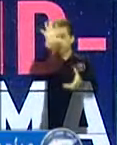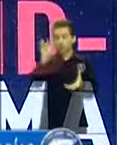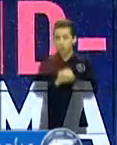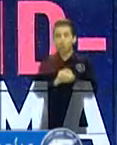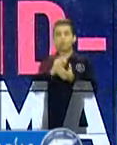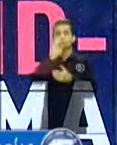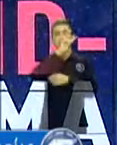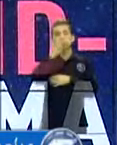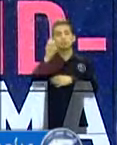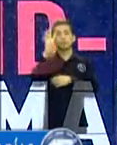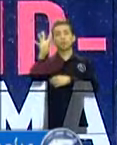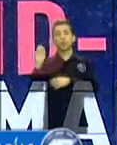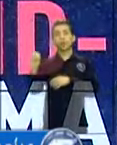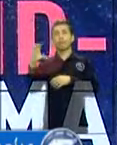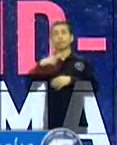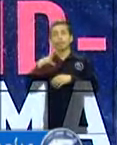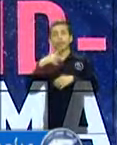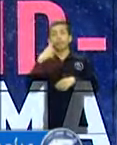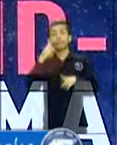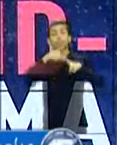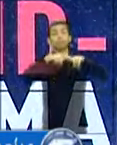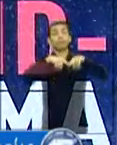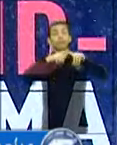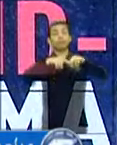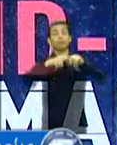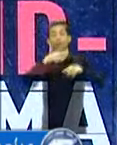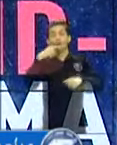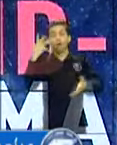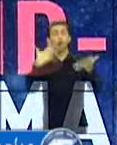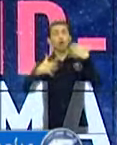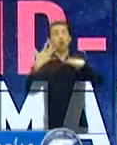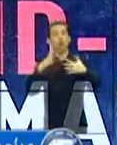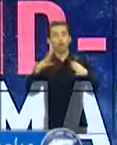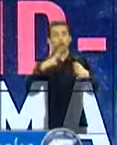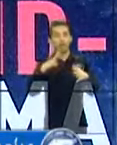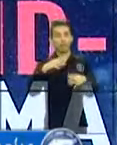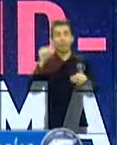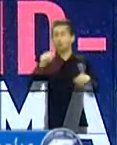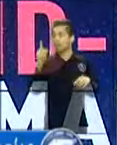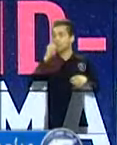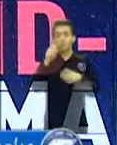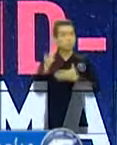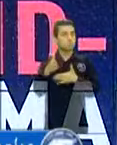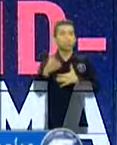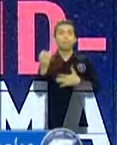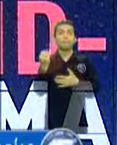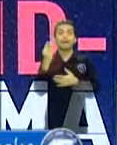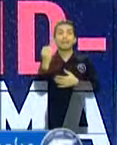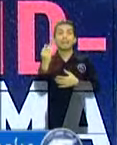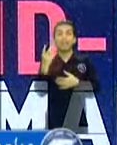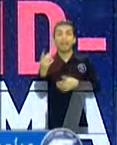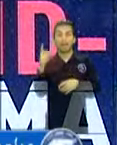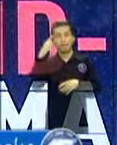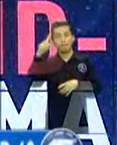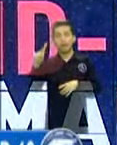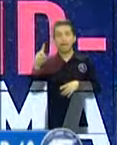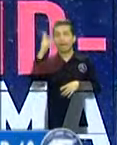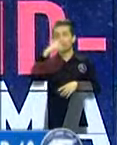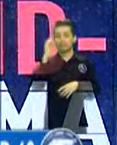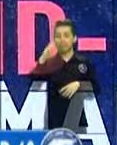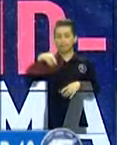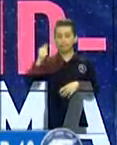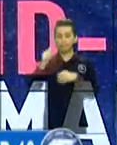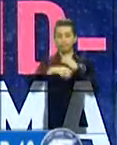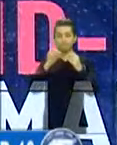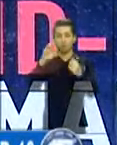tener según el color por el que atraviesa. Hasta ahora no hay ninguno en verde, pero se contabilizan